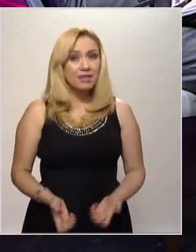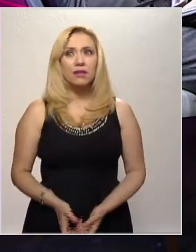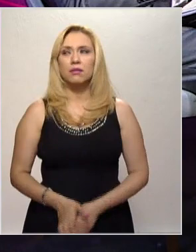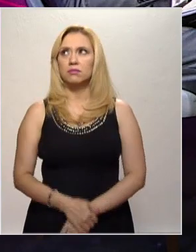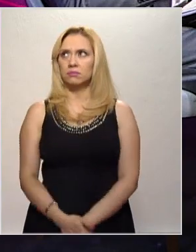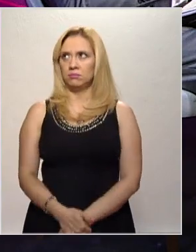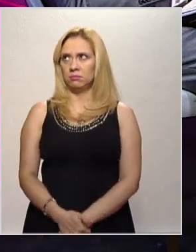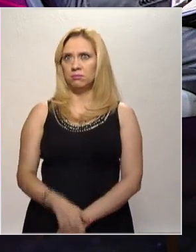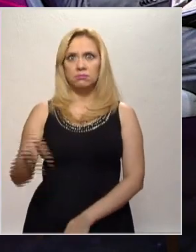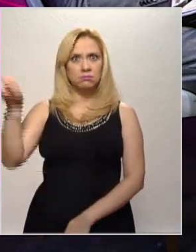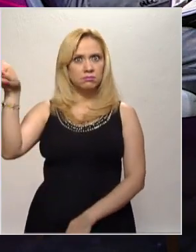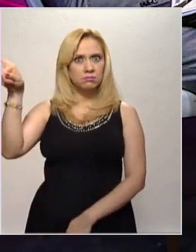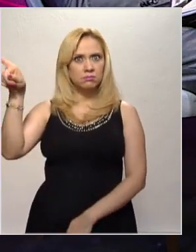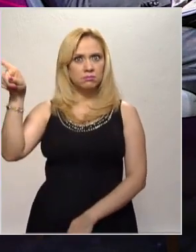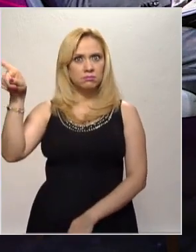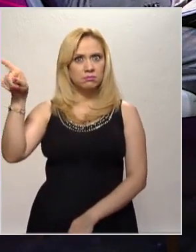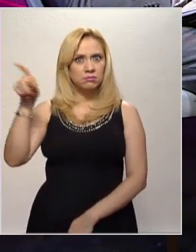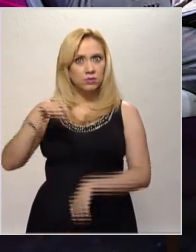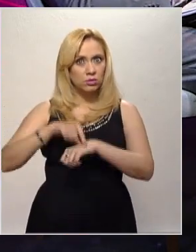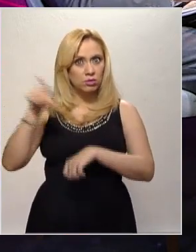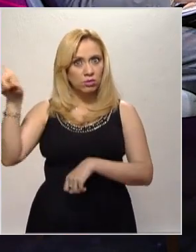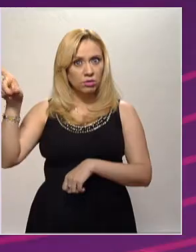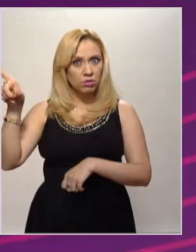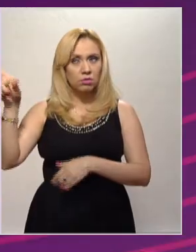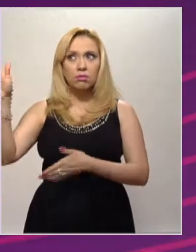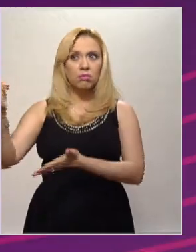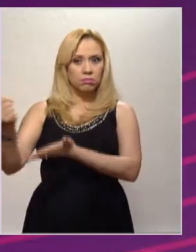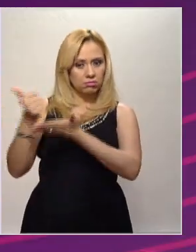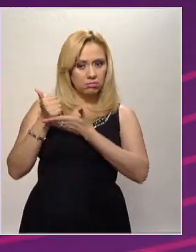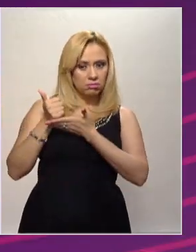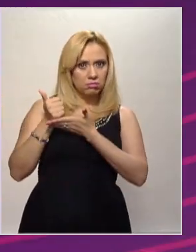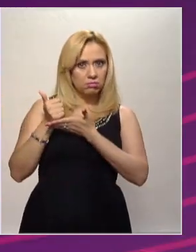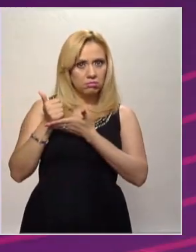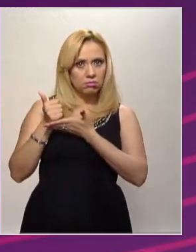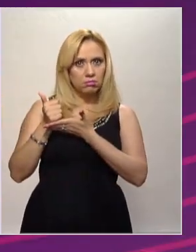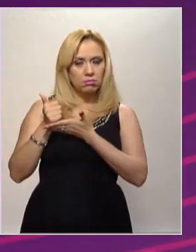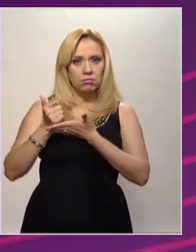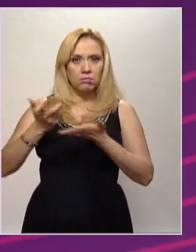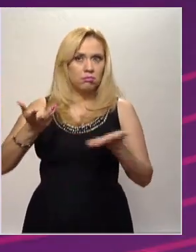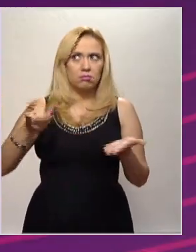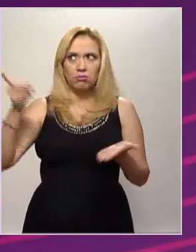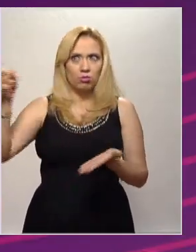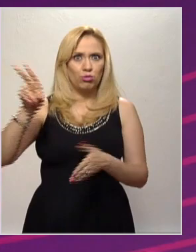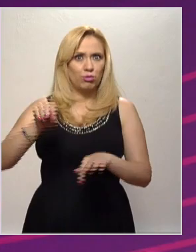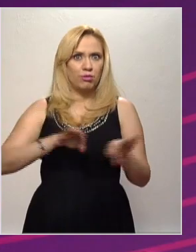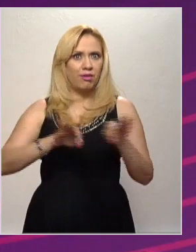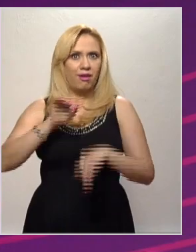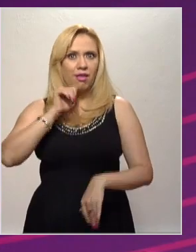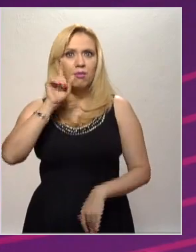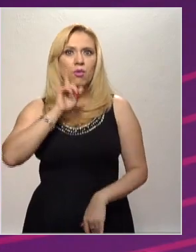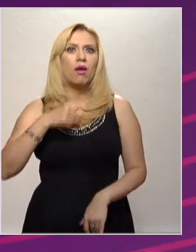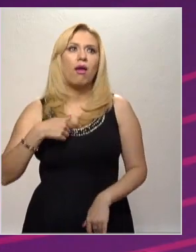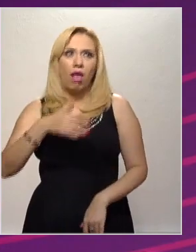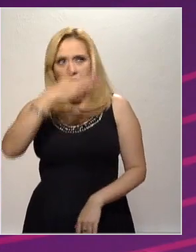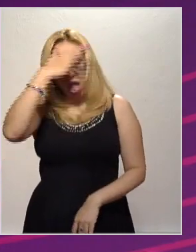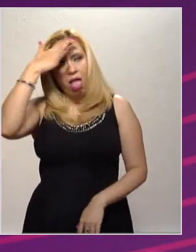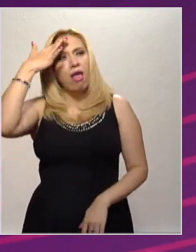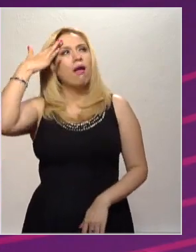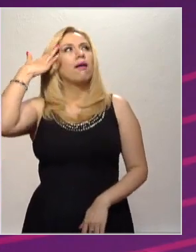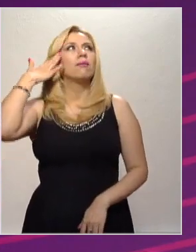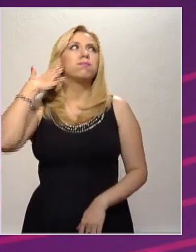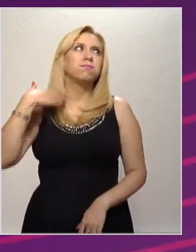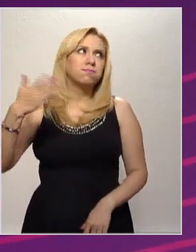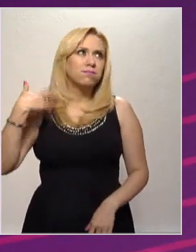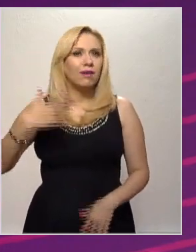trabajo lo estuvieran haciendo ellas y ella hubiera ido ahí a ayudarles. Claro. Si el trabajo lo estuvieran haciendo ellos, los médicos, y ella hubiera ido ahí a ayudarles,